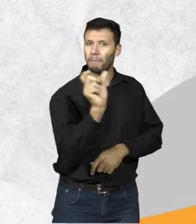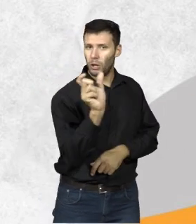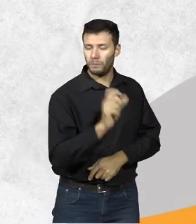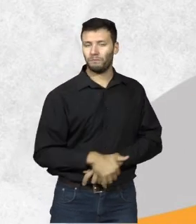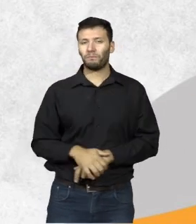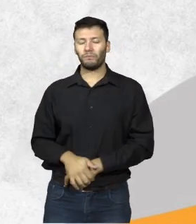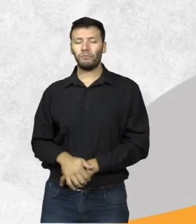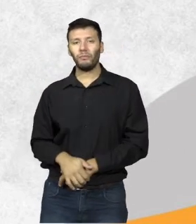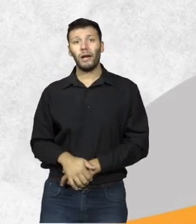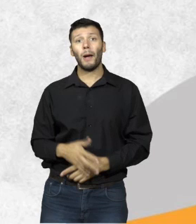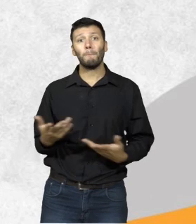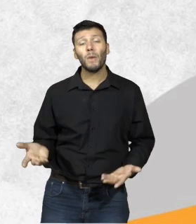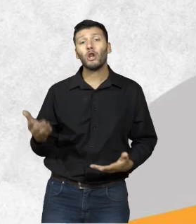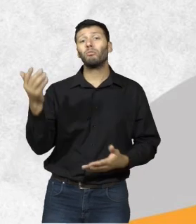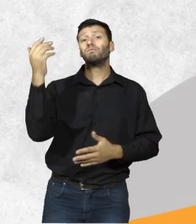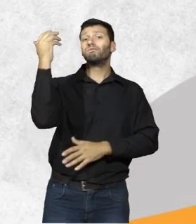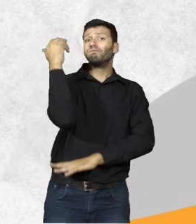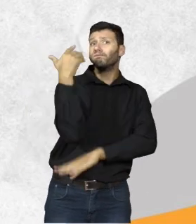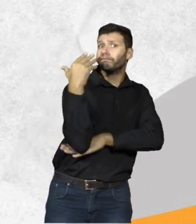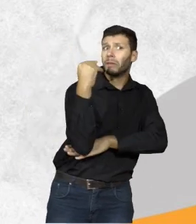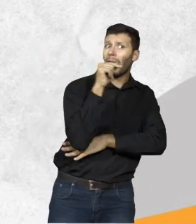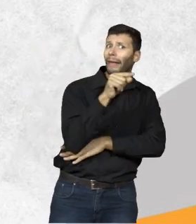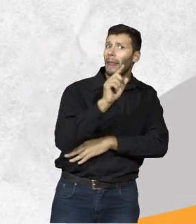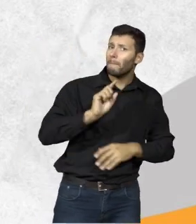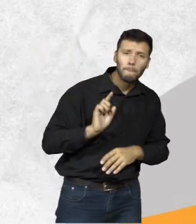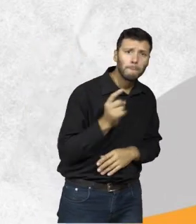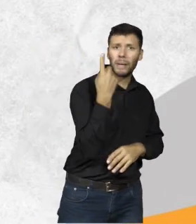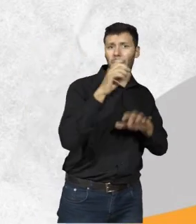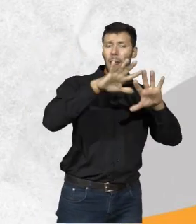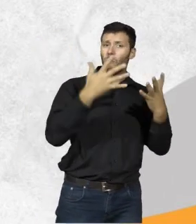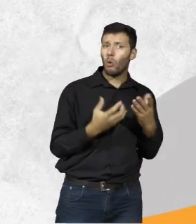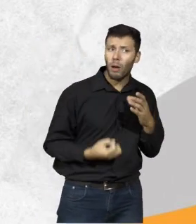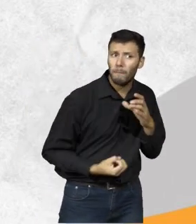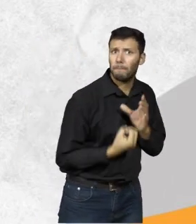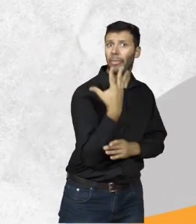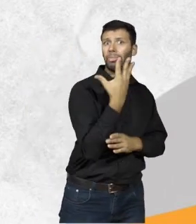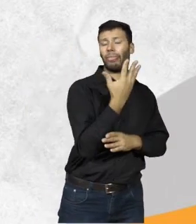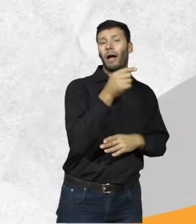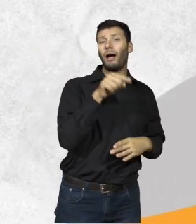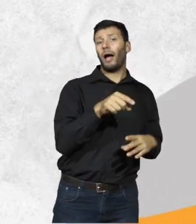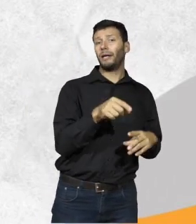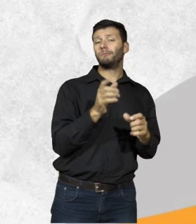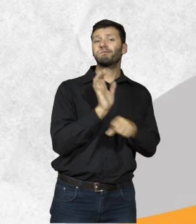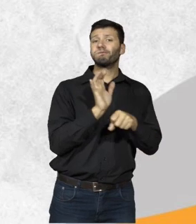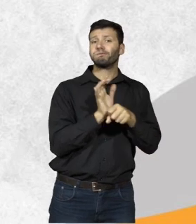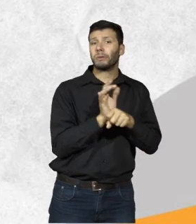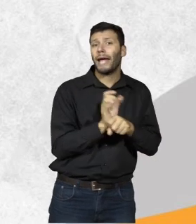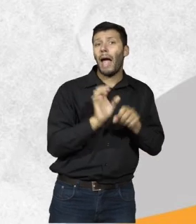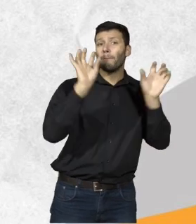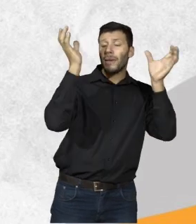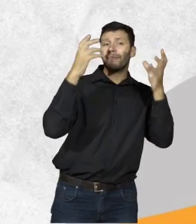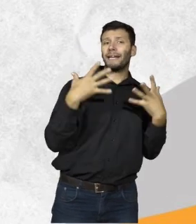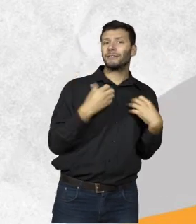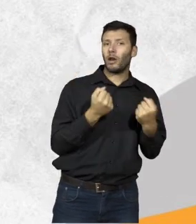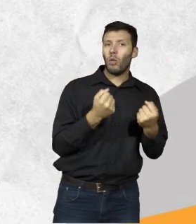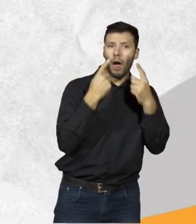Bueno, en la conferencia de Estocolmo es la primera que se hace a nivel mundial y reconoce el derecho a un ambiente sano